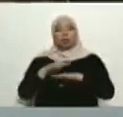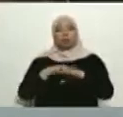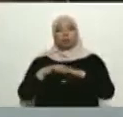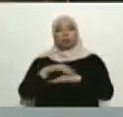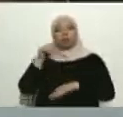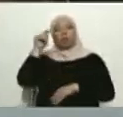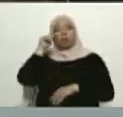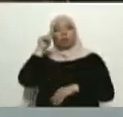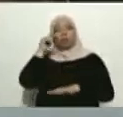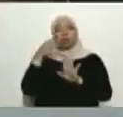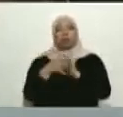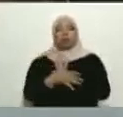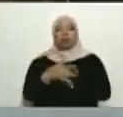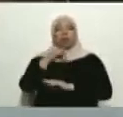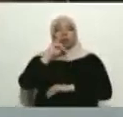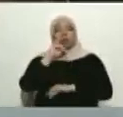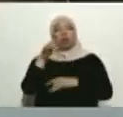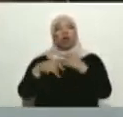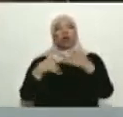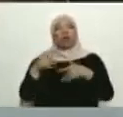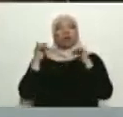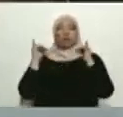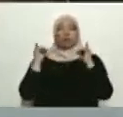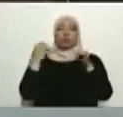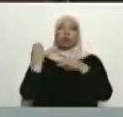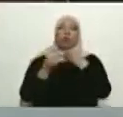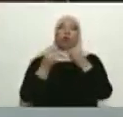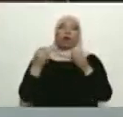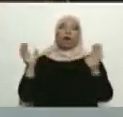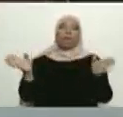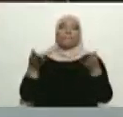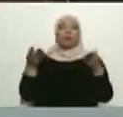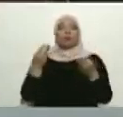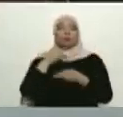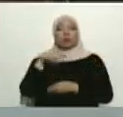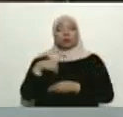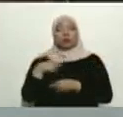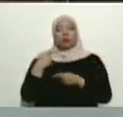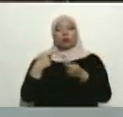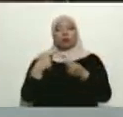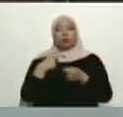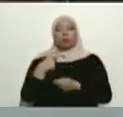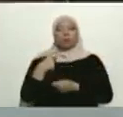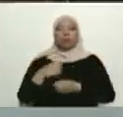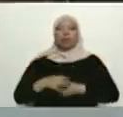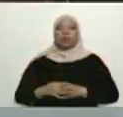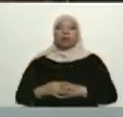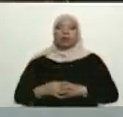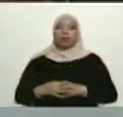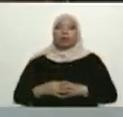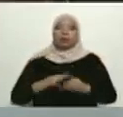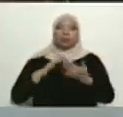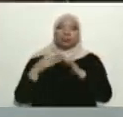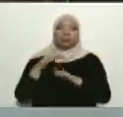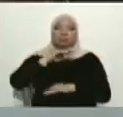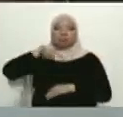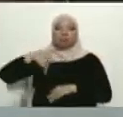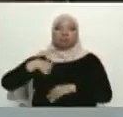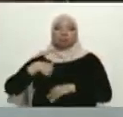dé detalles de lo que fue estos carnavales de cómo dio impulso a la economía local a la economía nacional porque